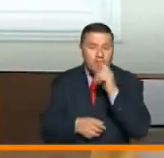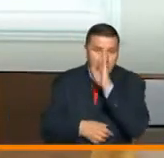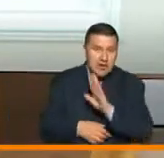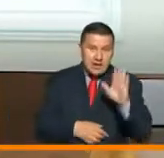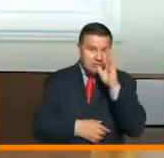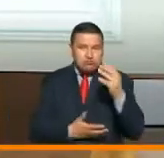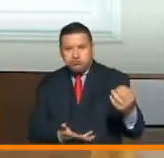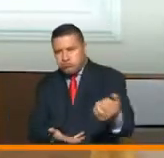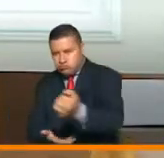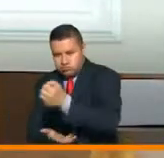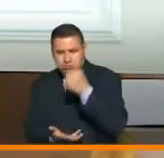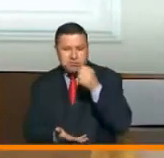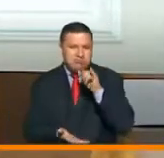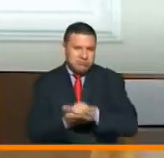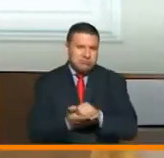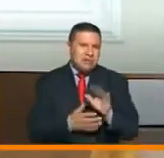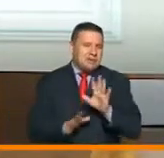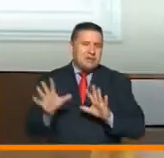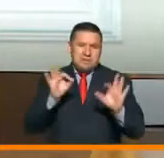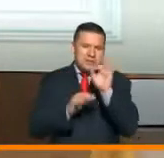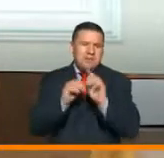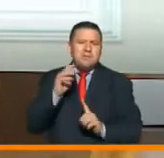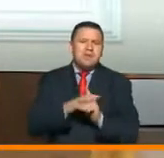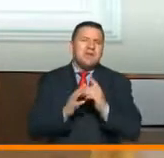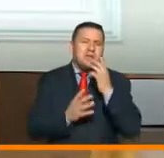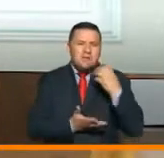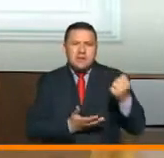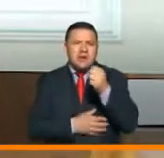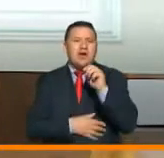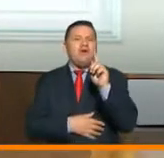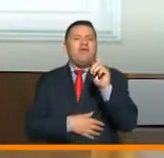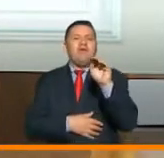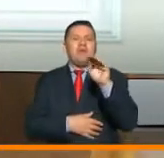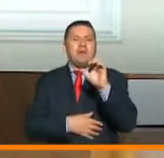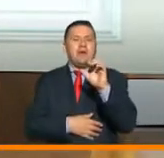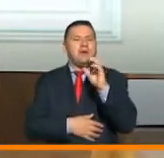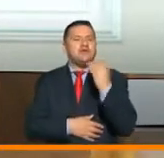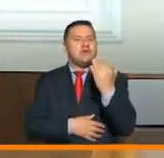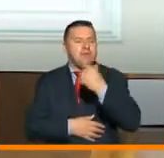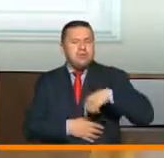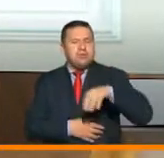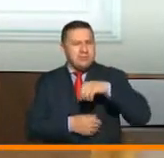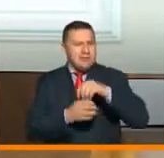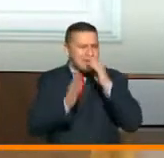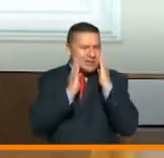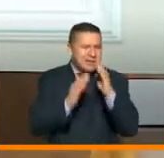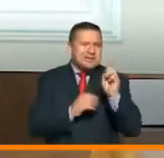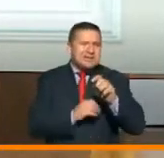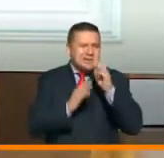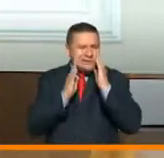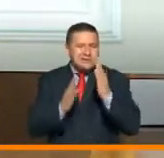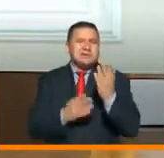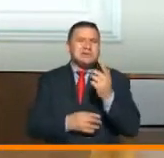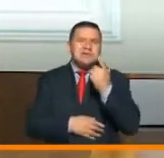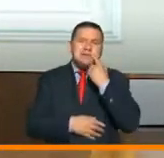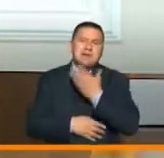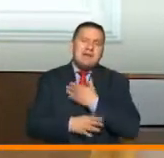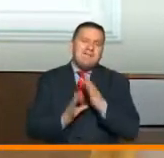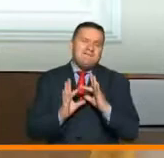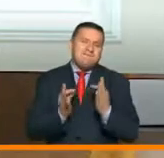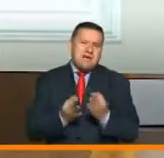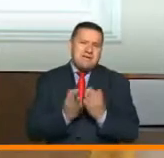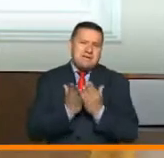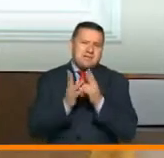nació en esta pandemia, fue creado con recursos del FOME y nos ha permitido atender necesidades de padres de familia y